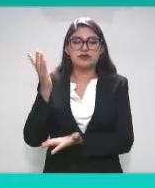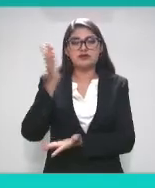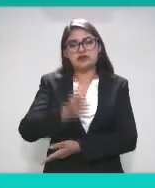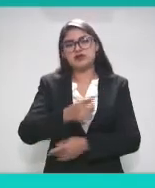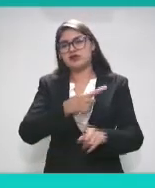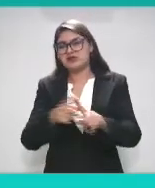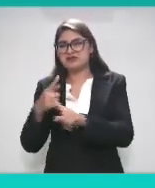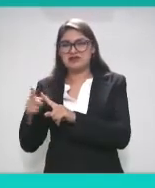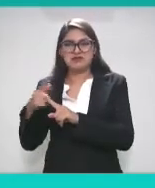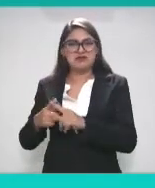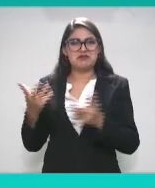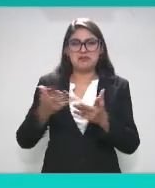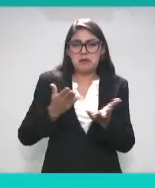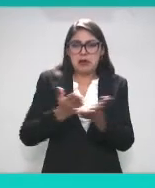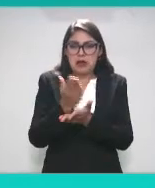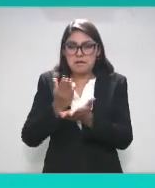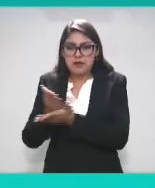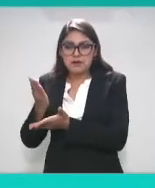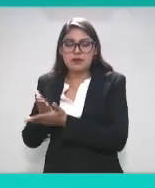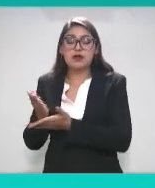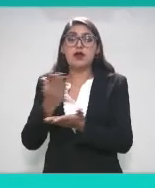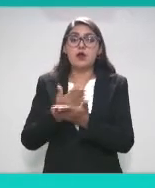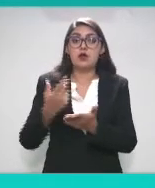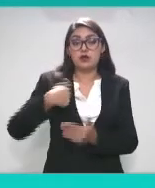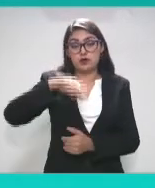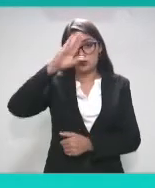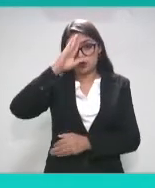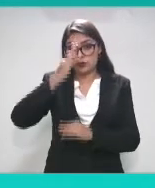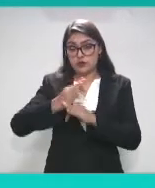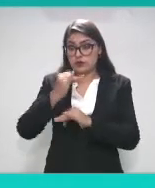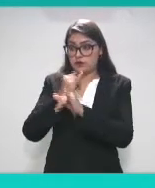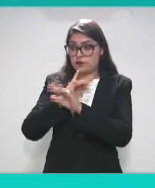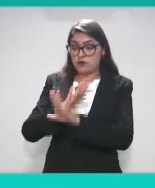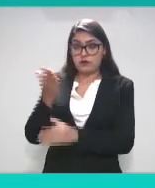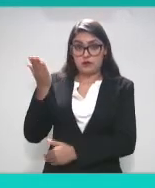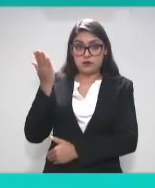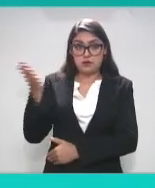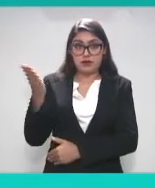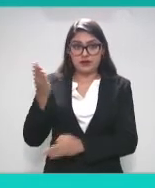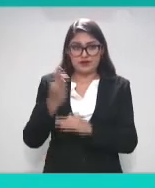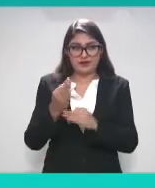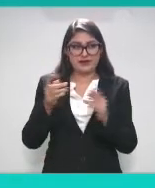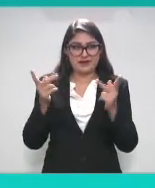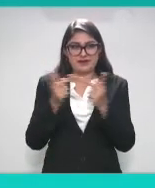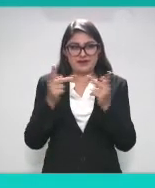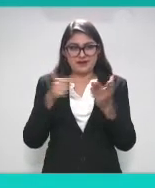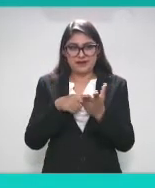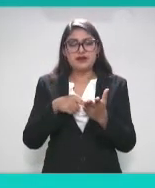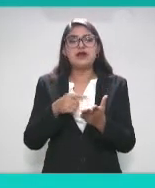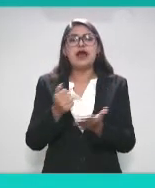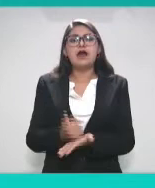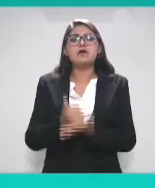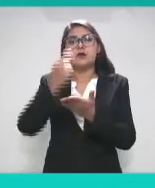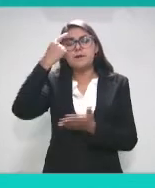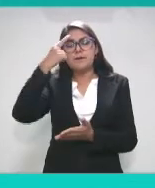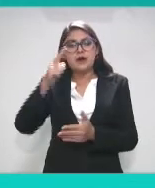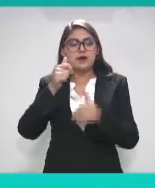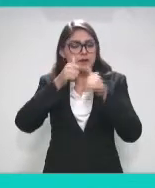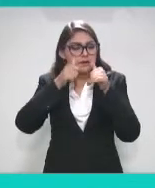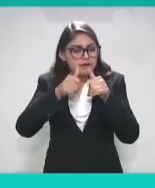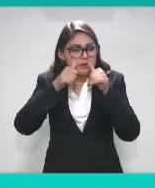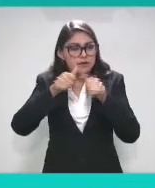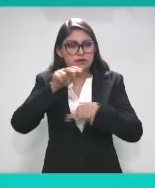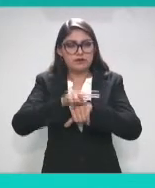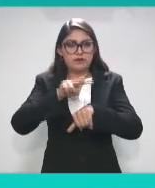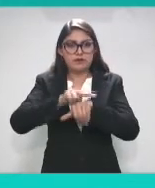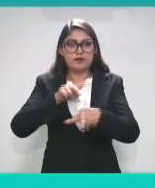y que dar a conocer información como la que se pide en este asunto permite dar seguimiento en específico de las labores que